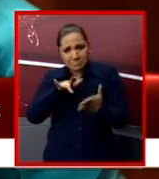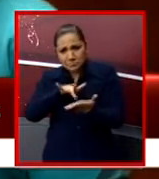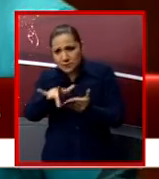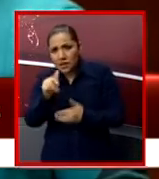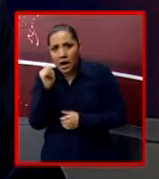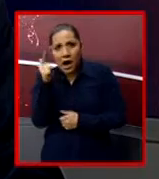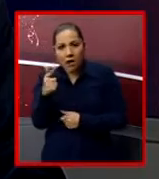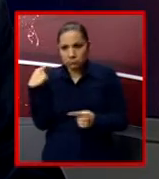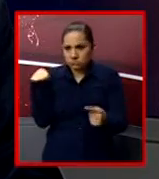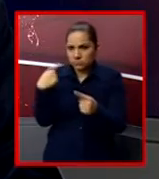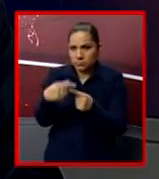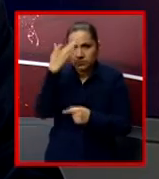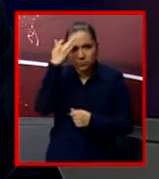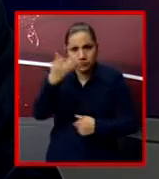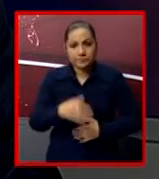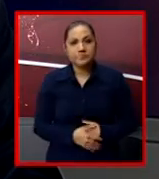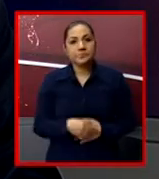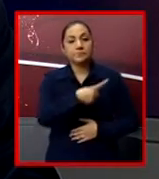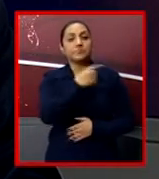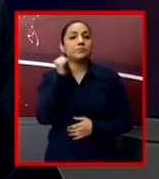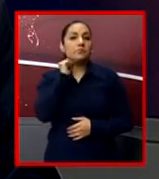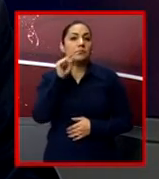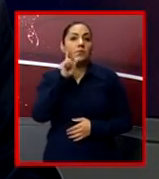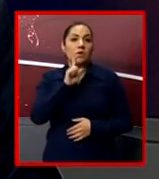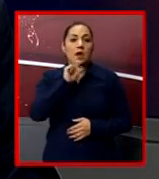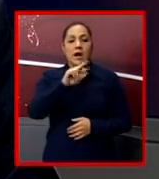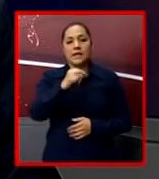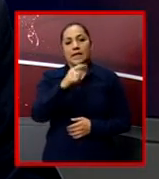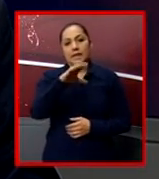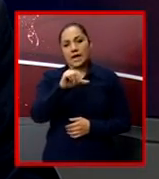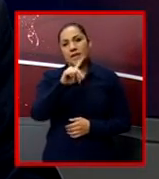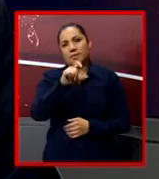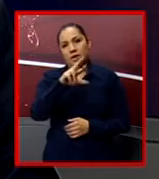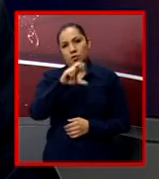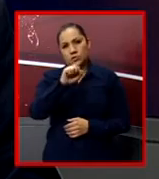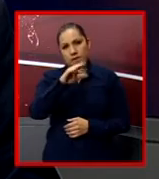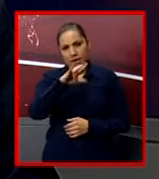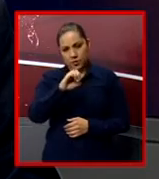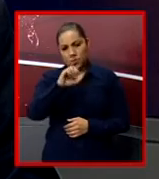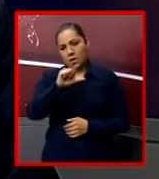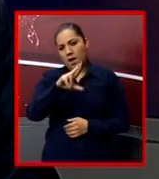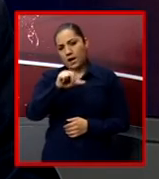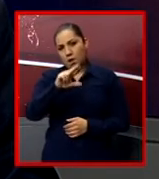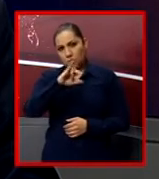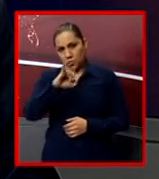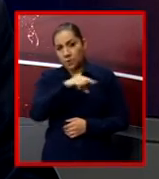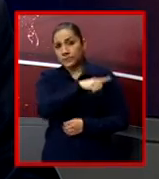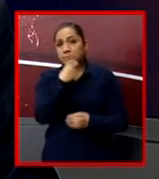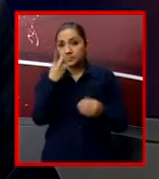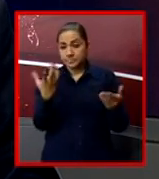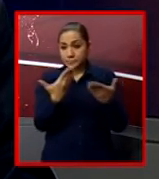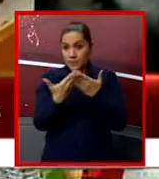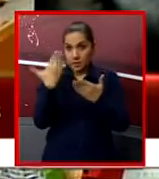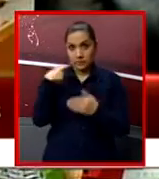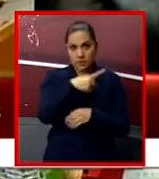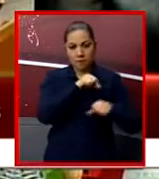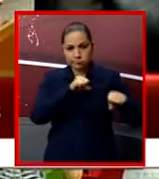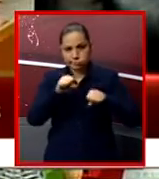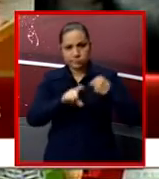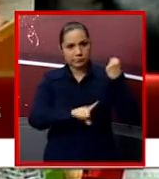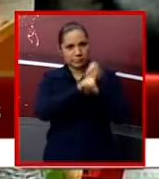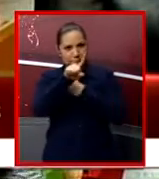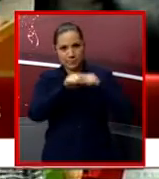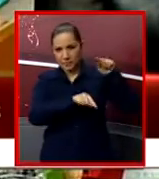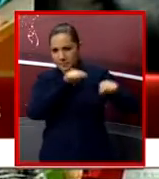mano. Bueno, en su participación, la senadora Angélica del Rosario Araujo Lara señaló que ante las afectaciones que se han